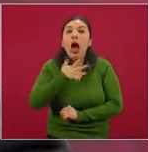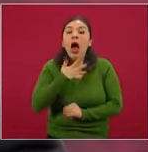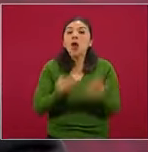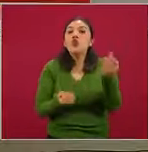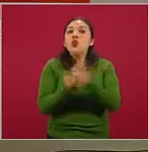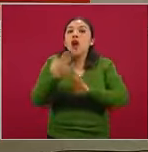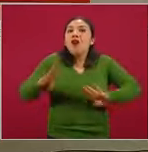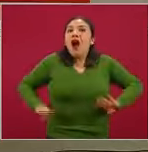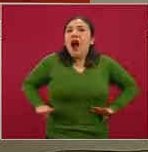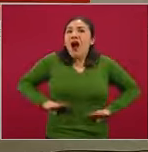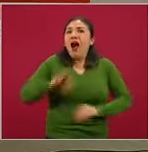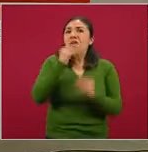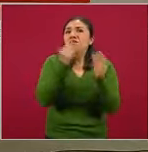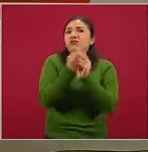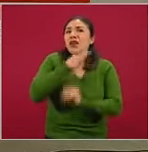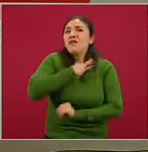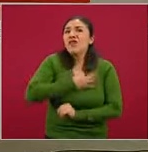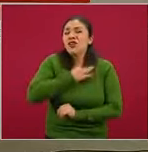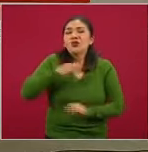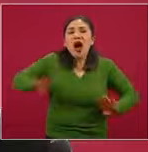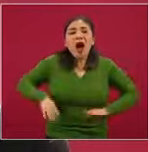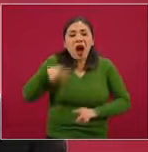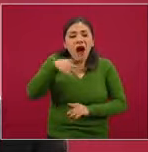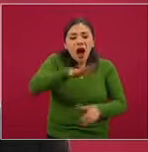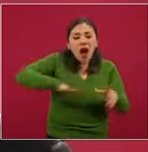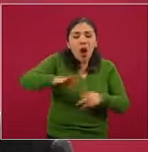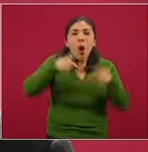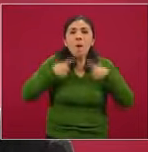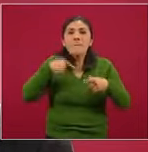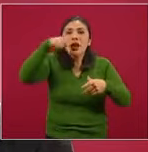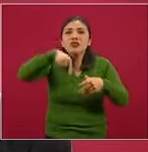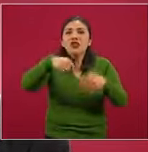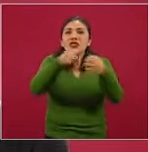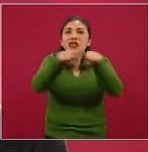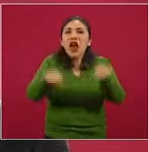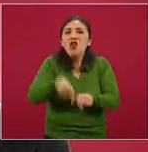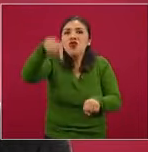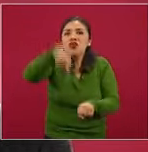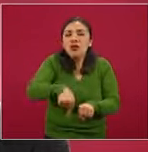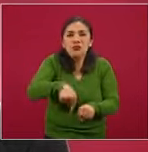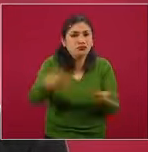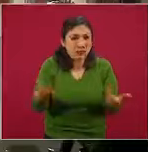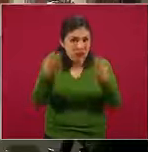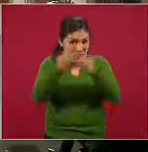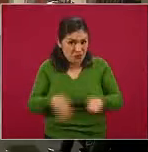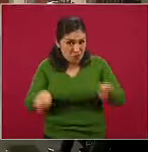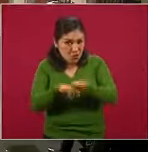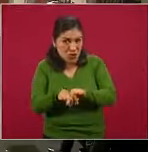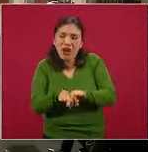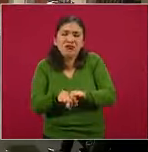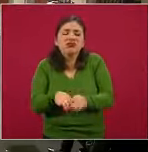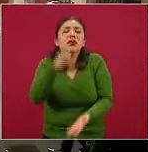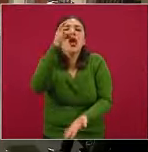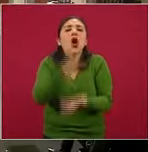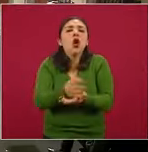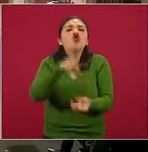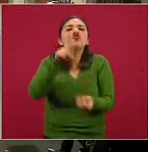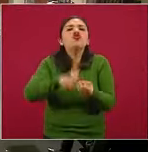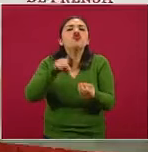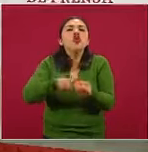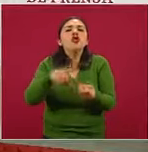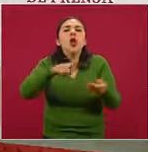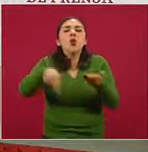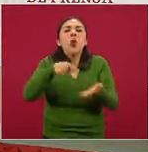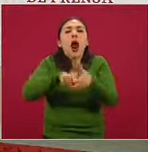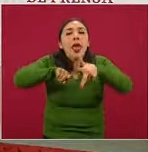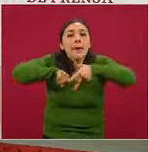es característica de aquellos que estuvieron en el Salón Tesorería. No tiene la menor importancia, es simplemente se identifica una población de origen, pero